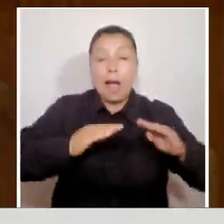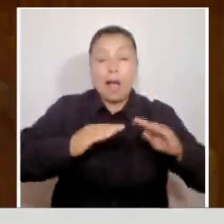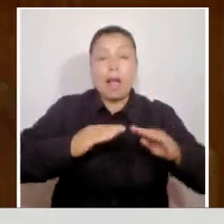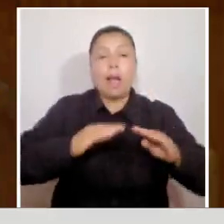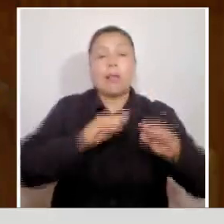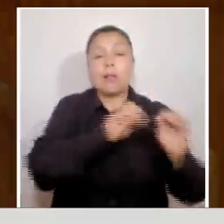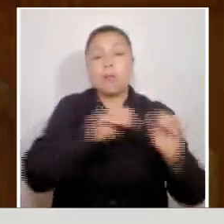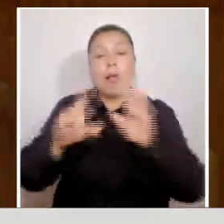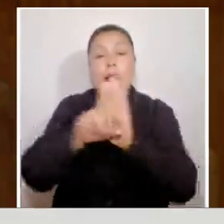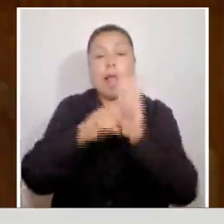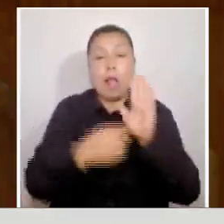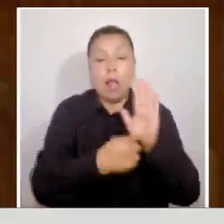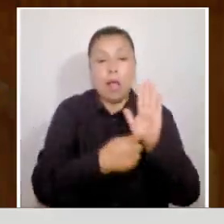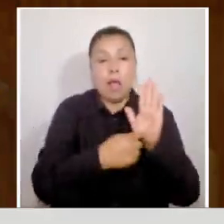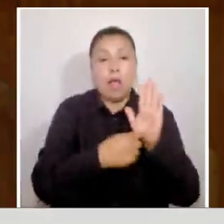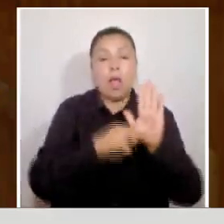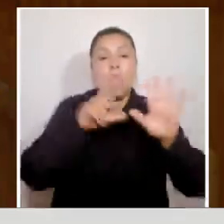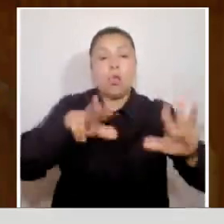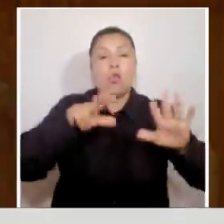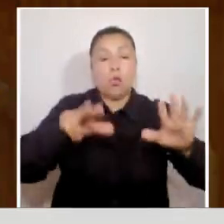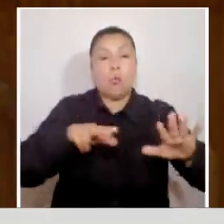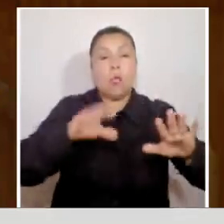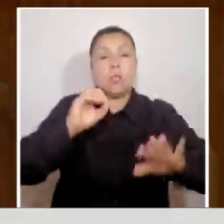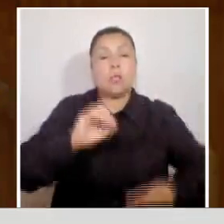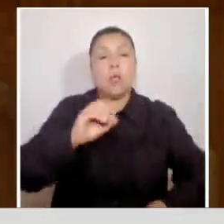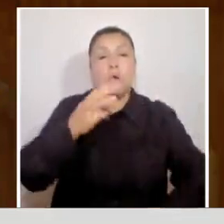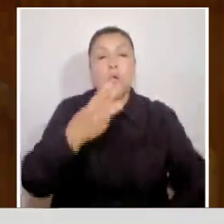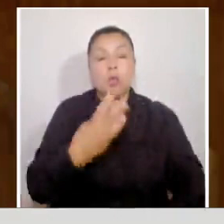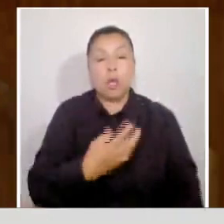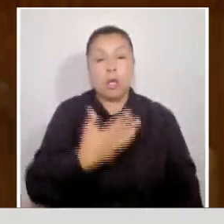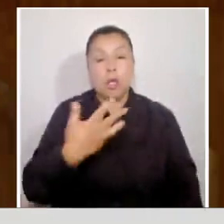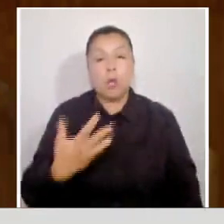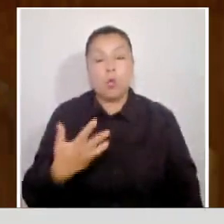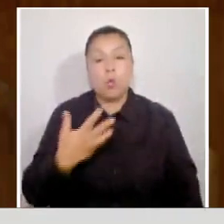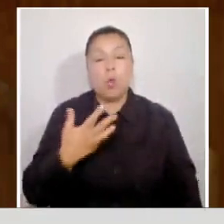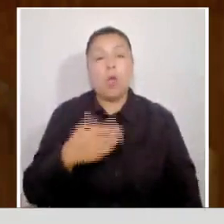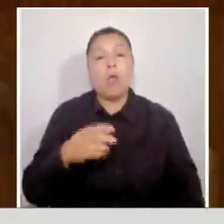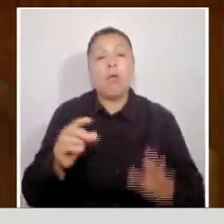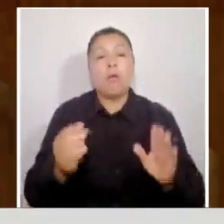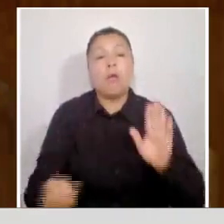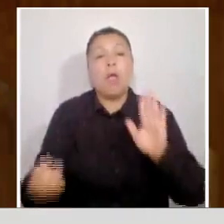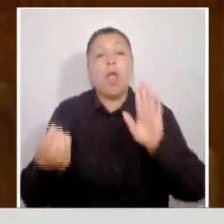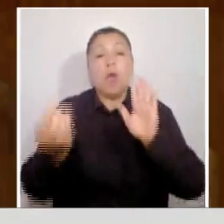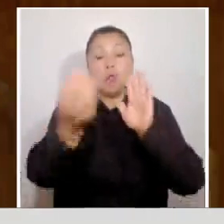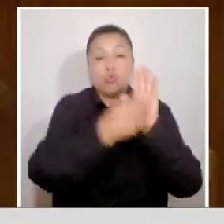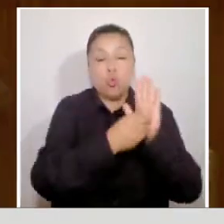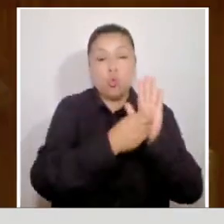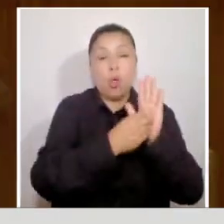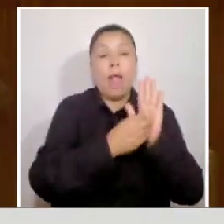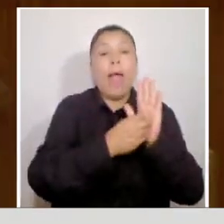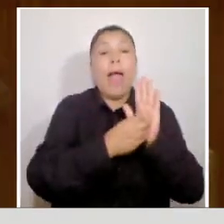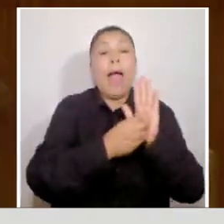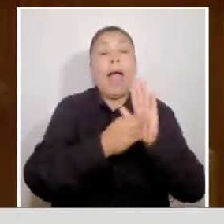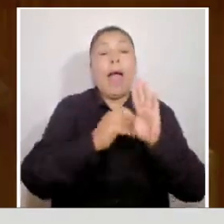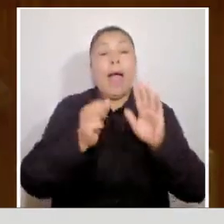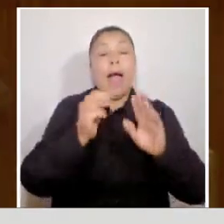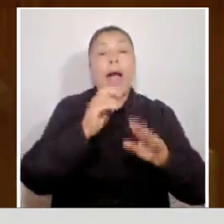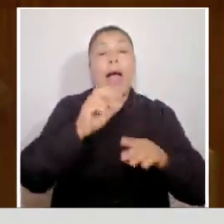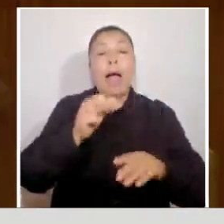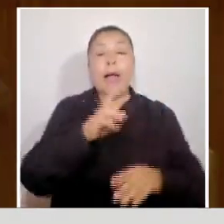ley 18039 e incorpora el concepto de artes marciales en la ley